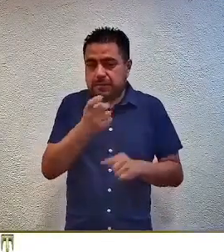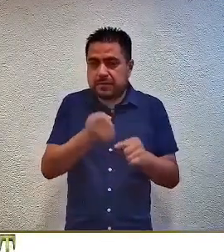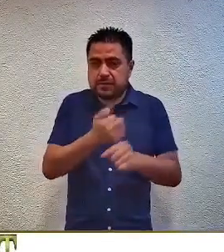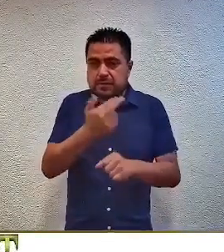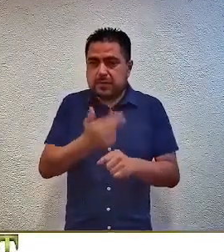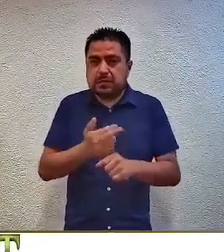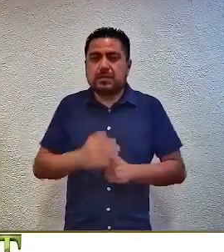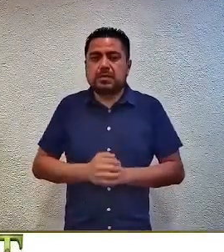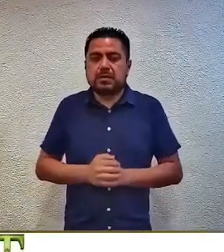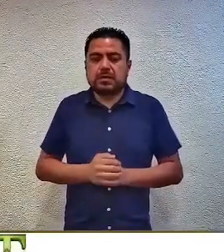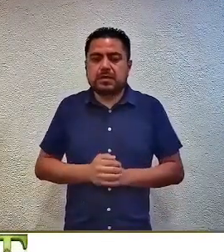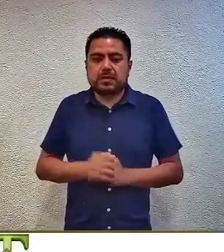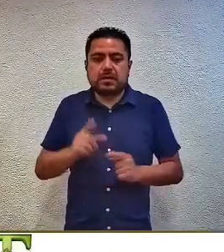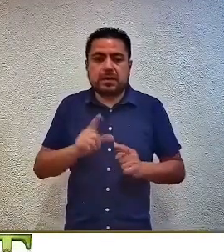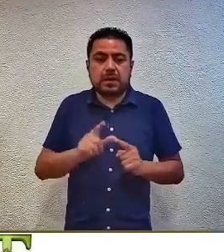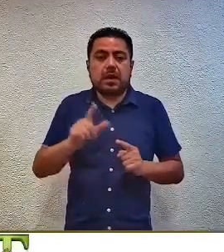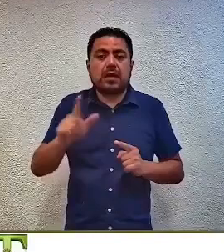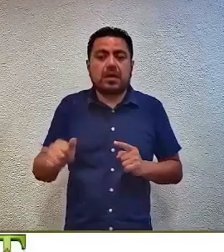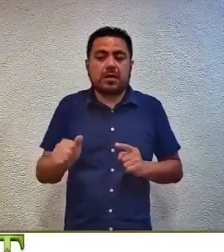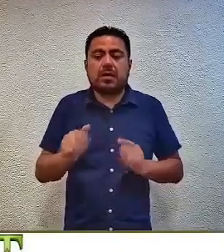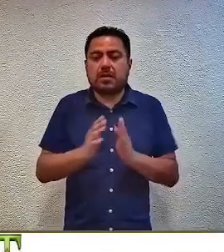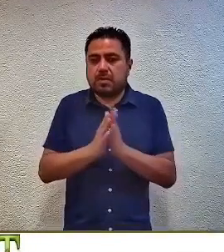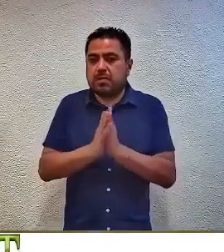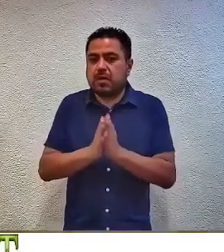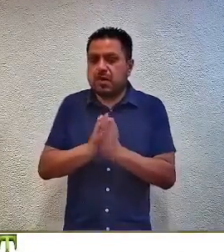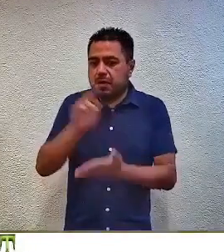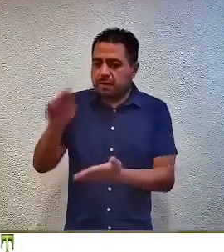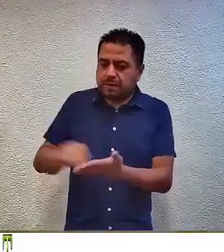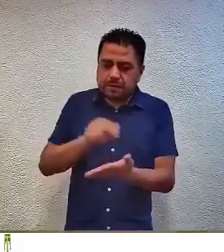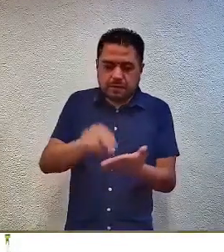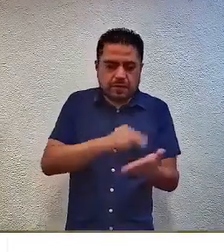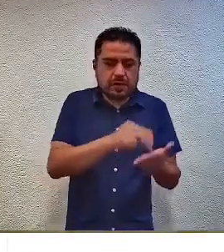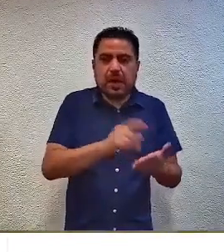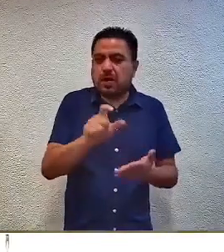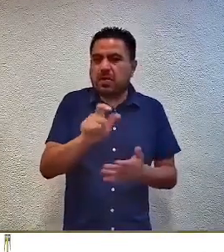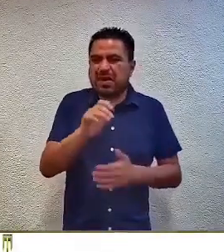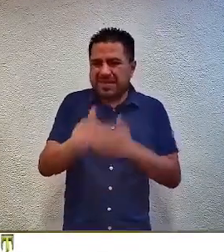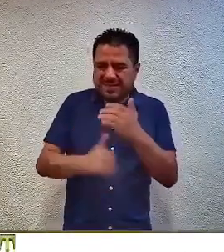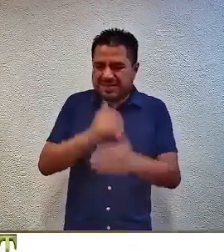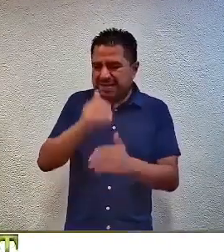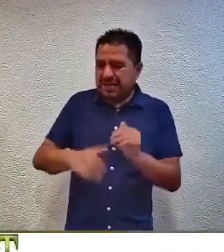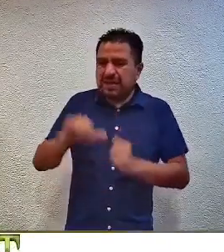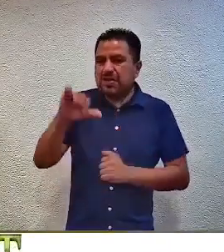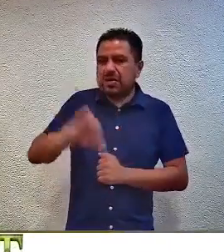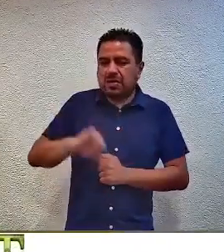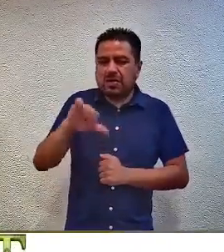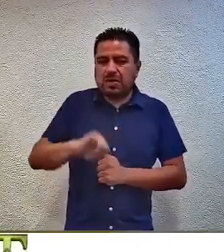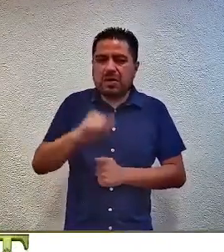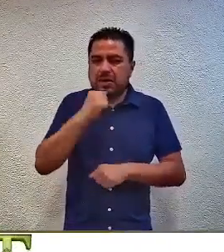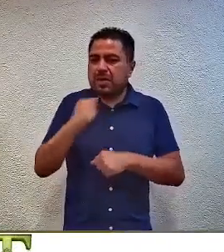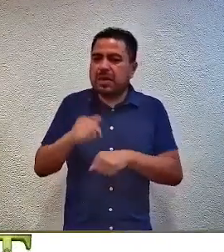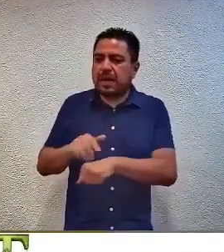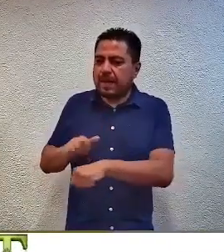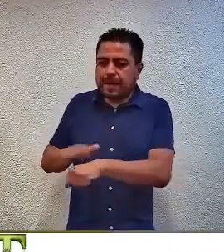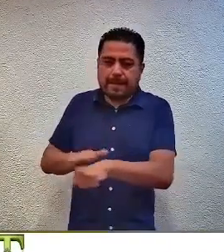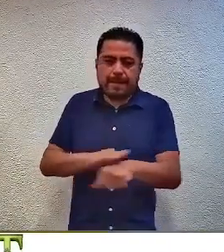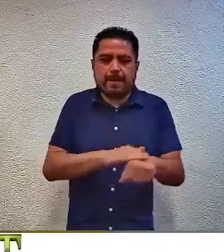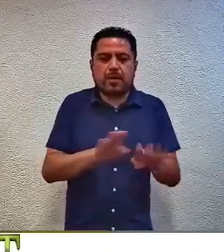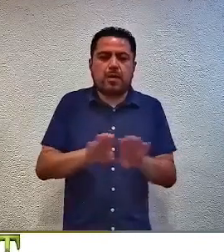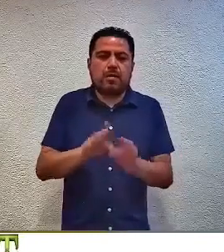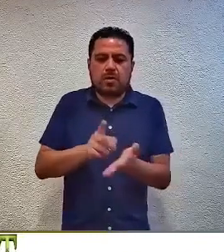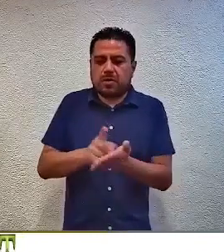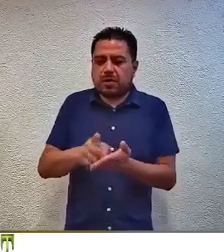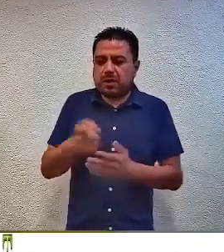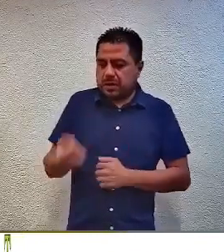secretario. En consecuencia, sírvase recabar las firmas a la conclusión de la presente sesión y notifíquese como en derecho